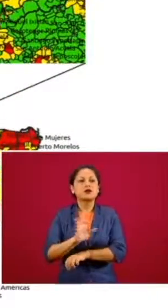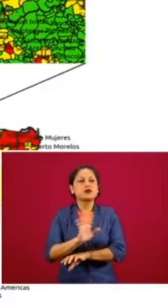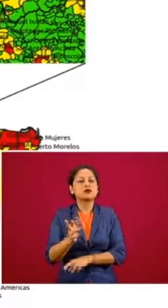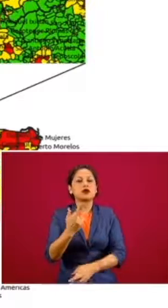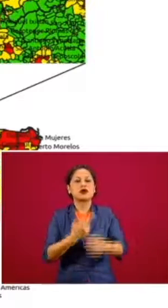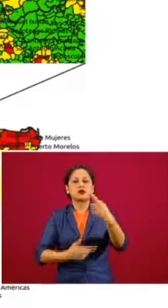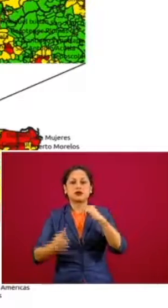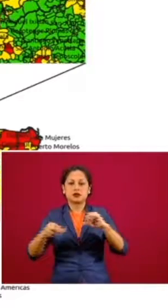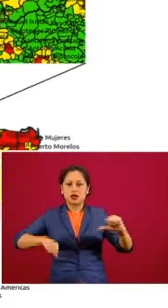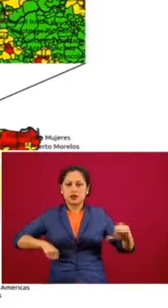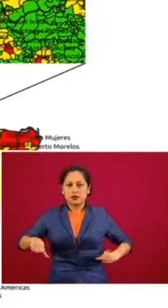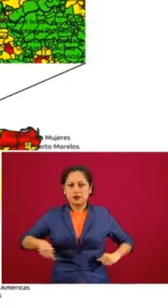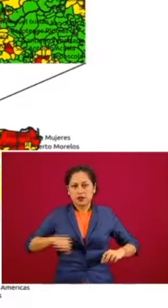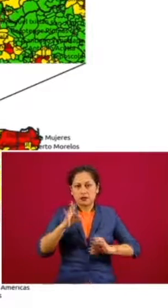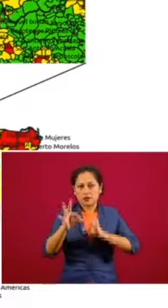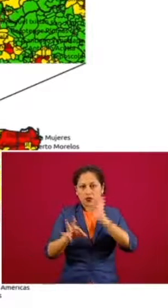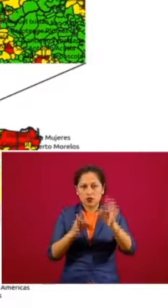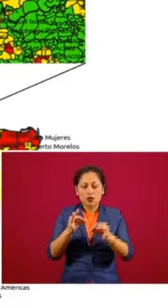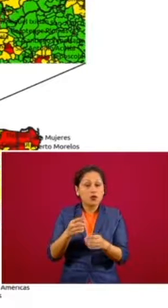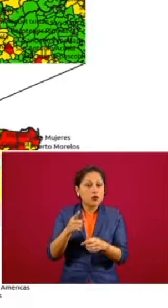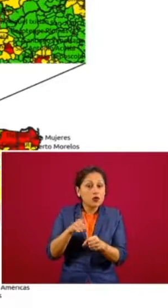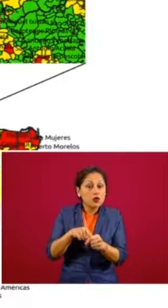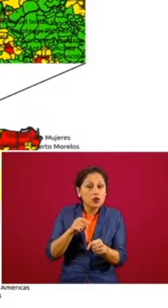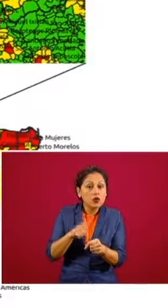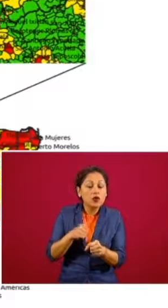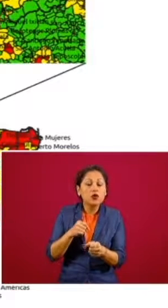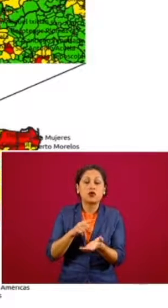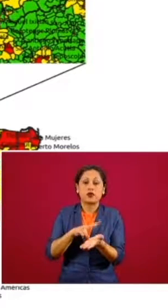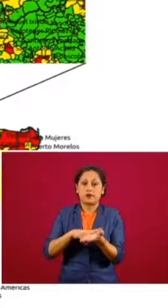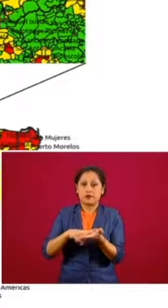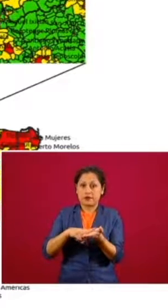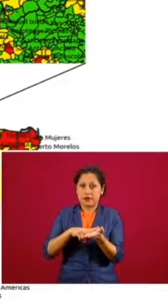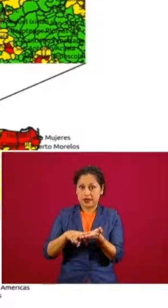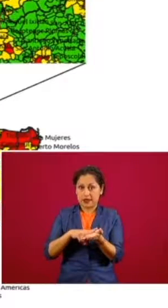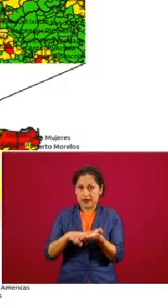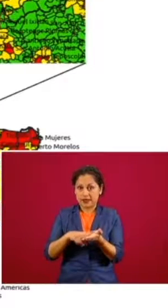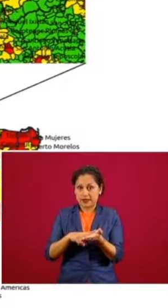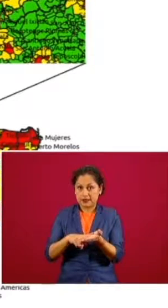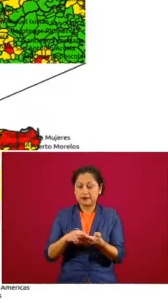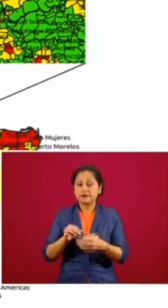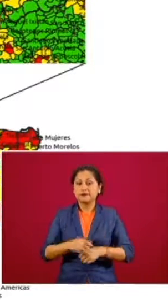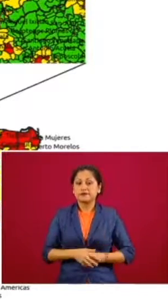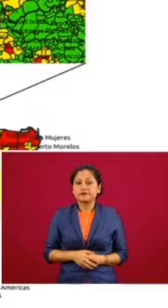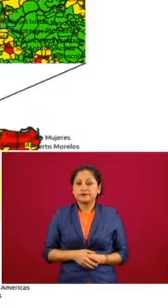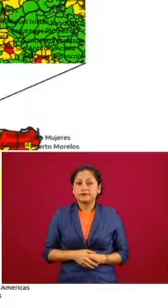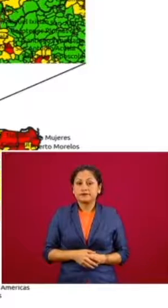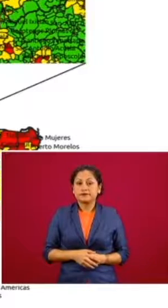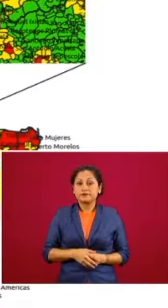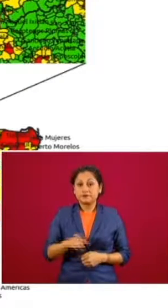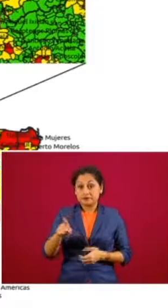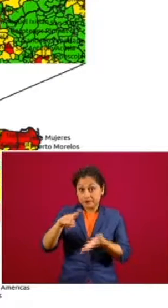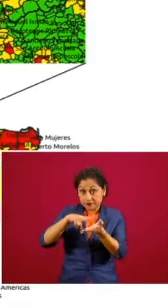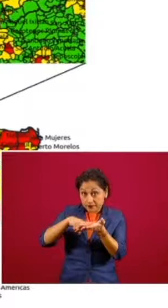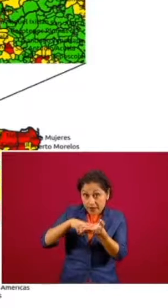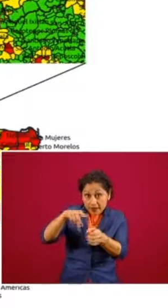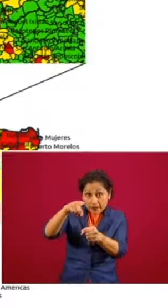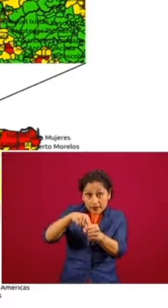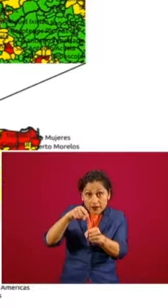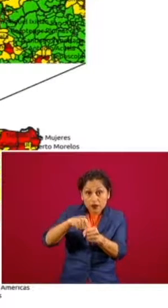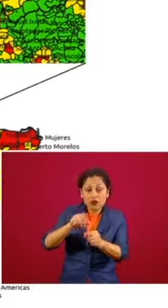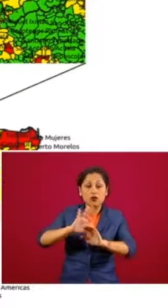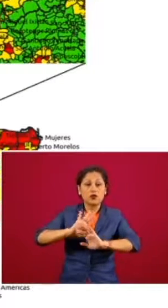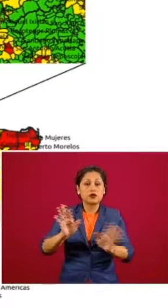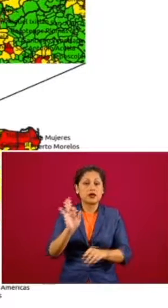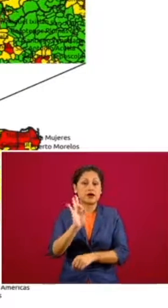verde. Todas las zonas verdes van a poder regresar a la normalidad el 17 de mayo. Esto incluirá